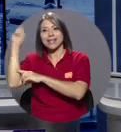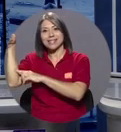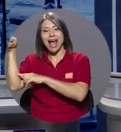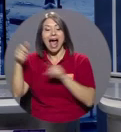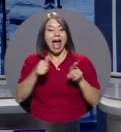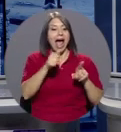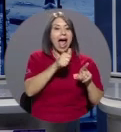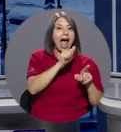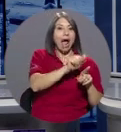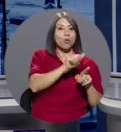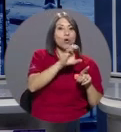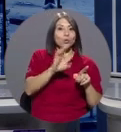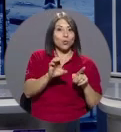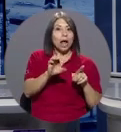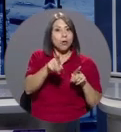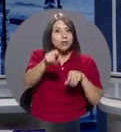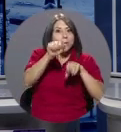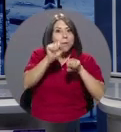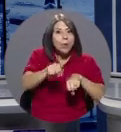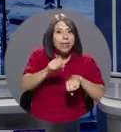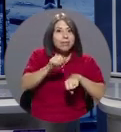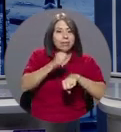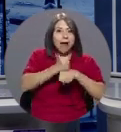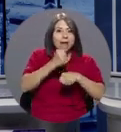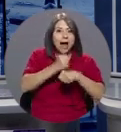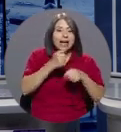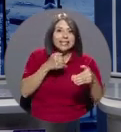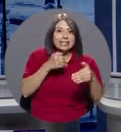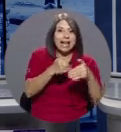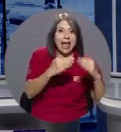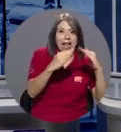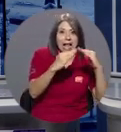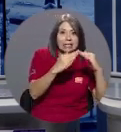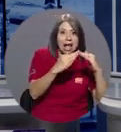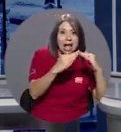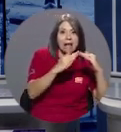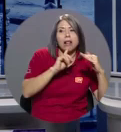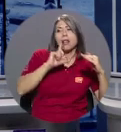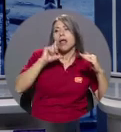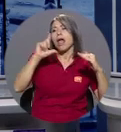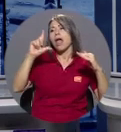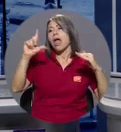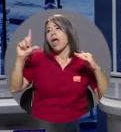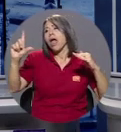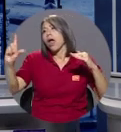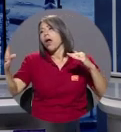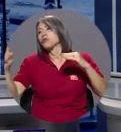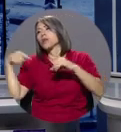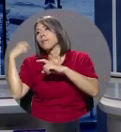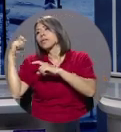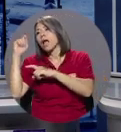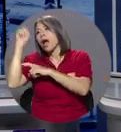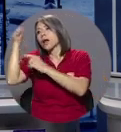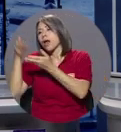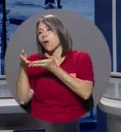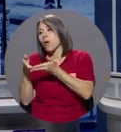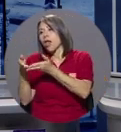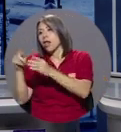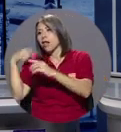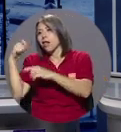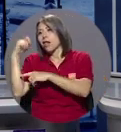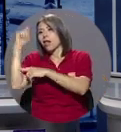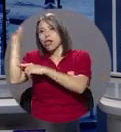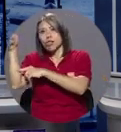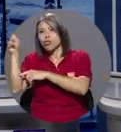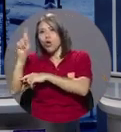te permite trabajar cerca de tus hogares, no tenés que irte muy lejos a pescar, abandonar tu familia por